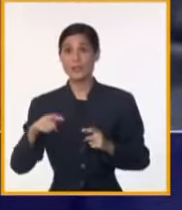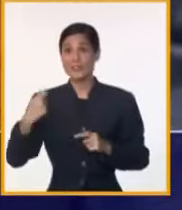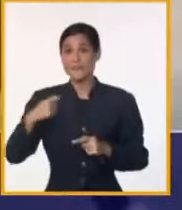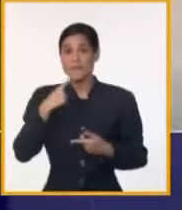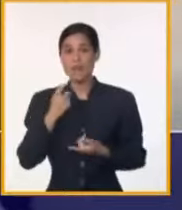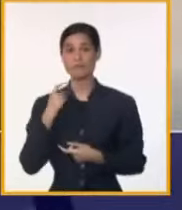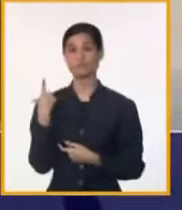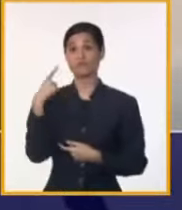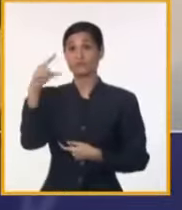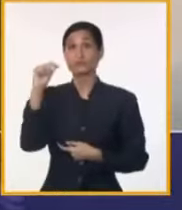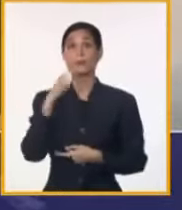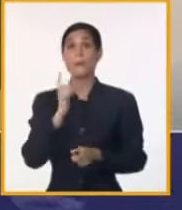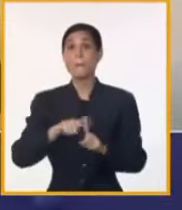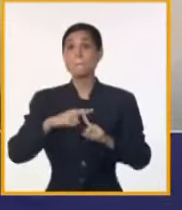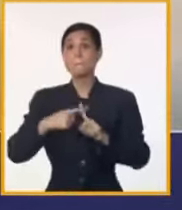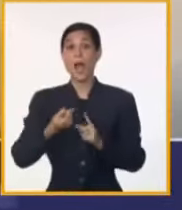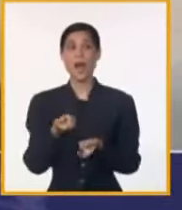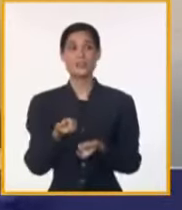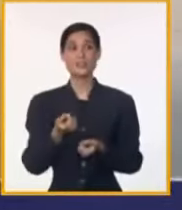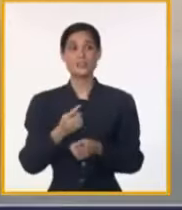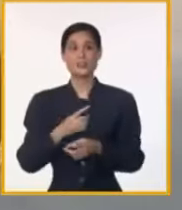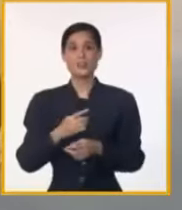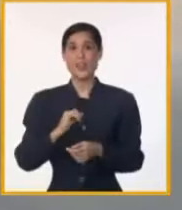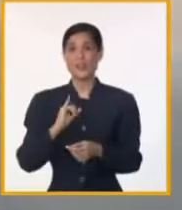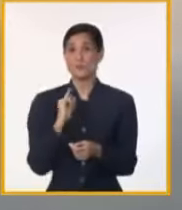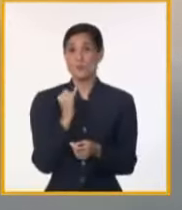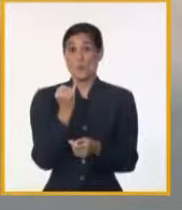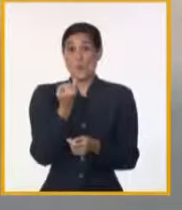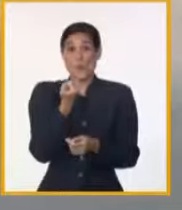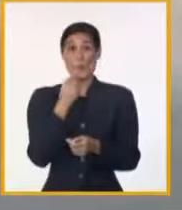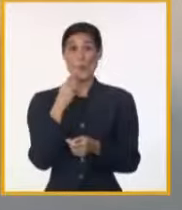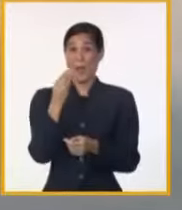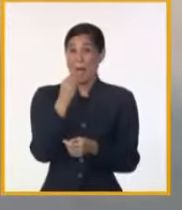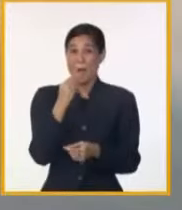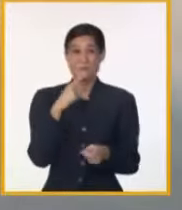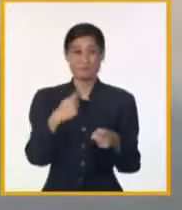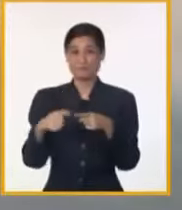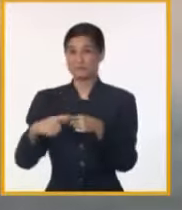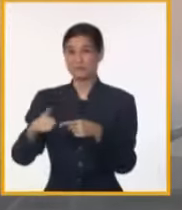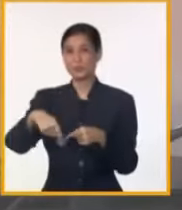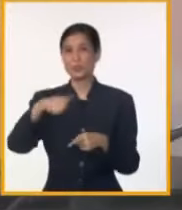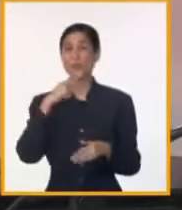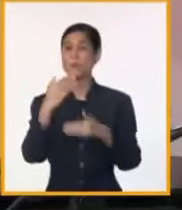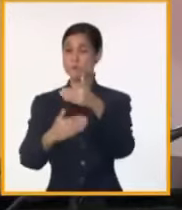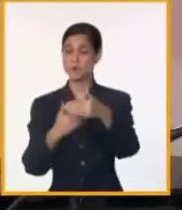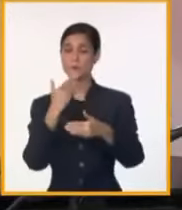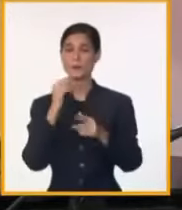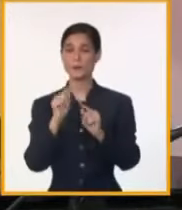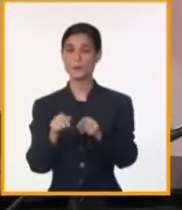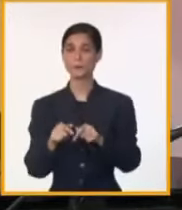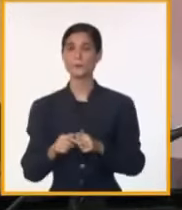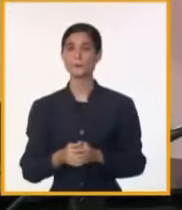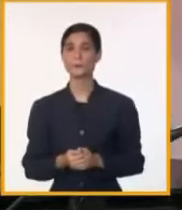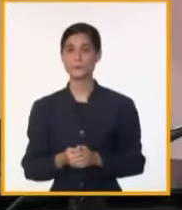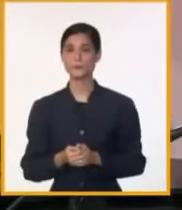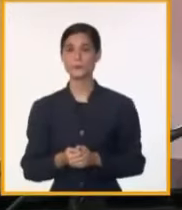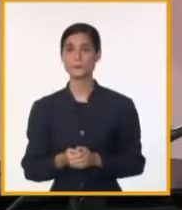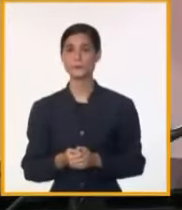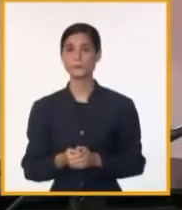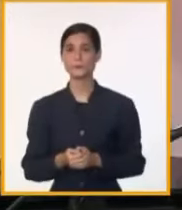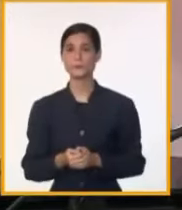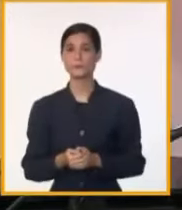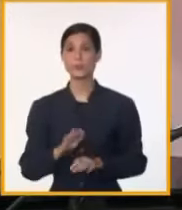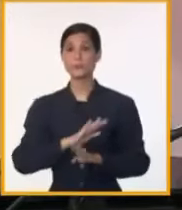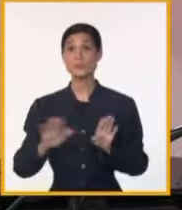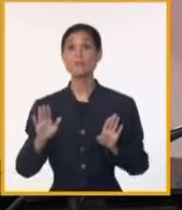imaginar el hambre y la sed que tienen que ya están cansados de esta huida sin fin Bueno un año de